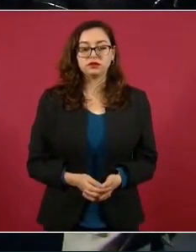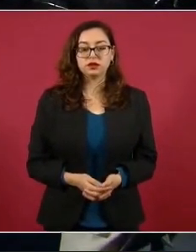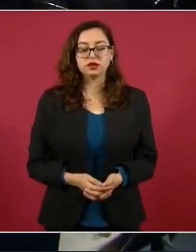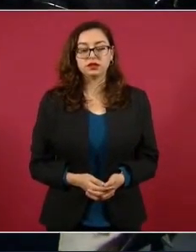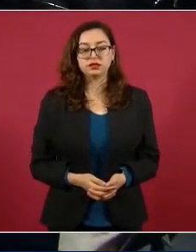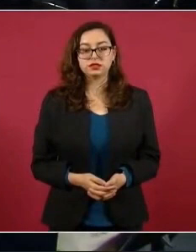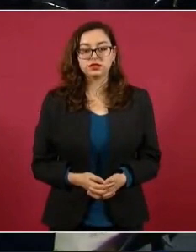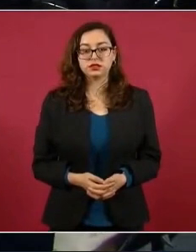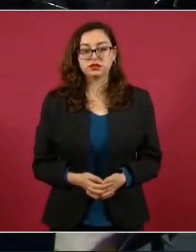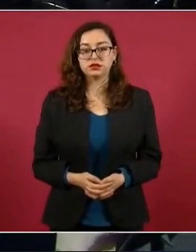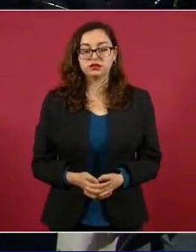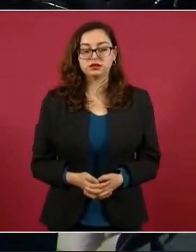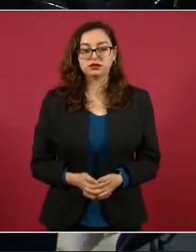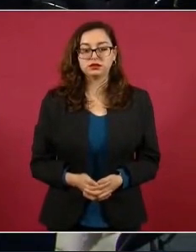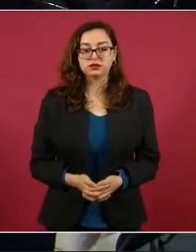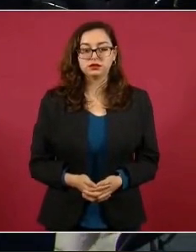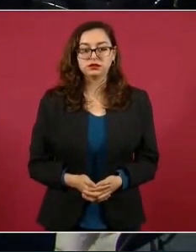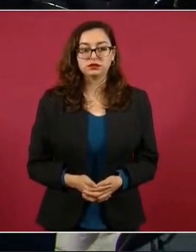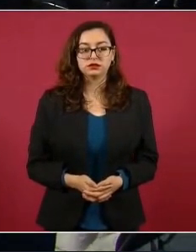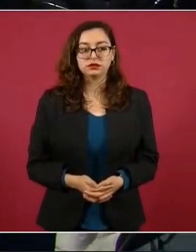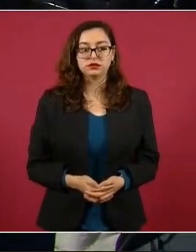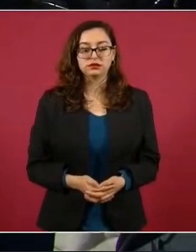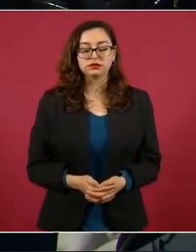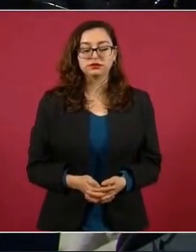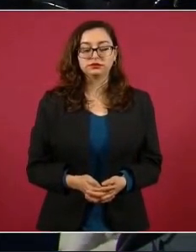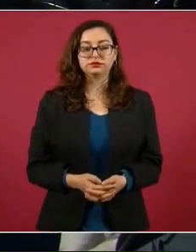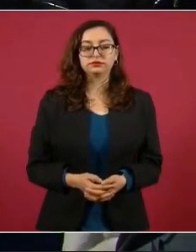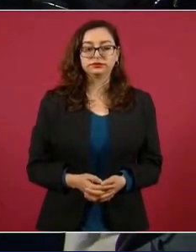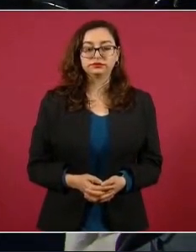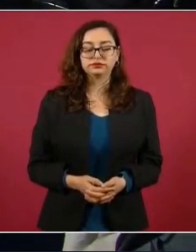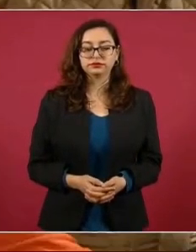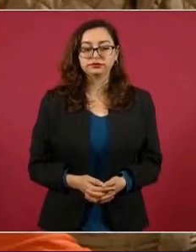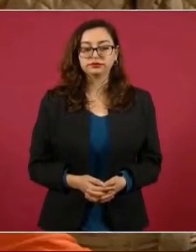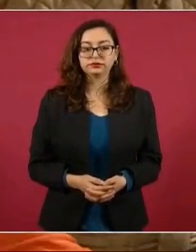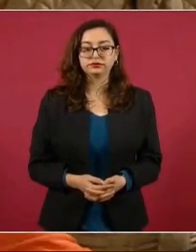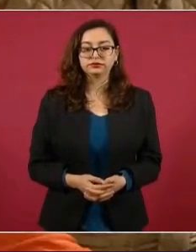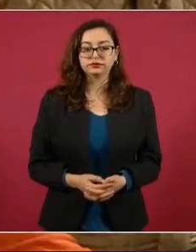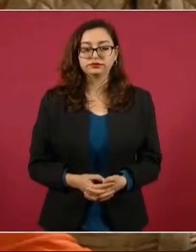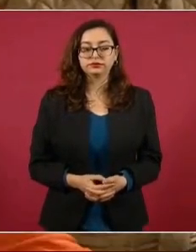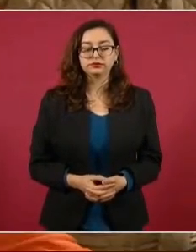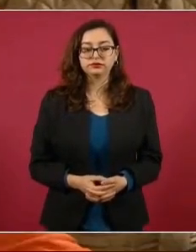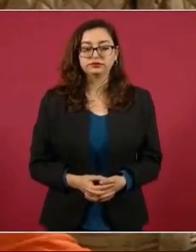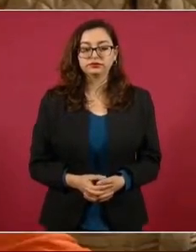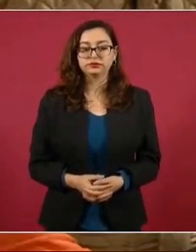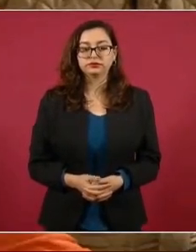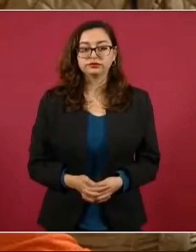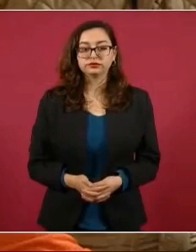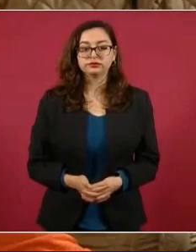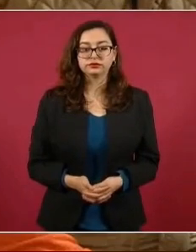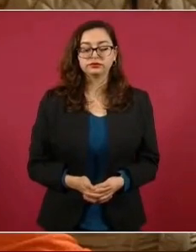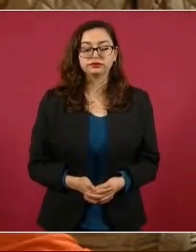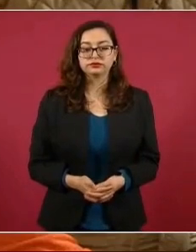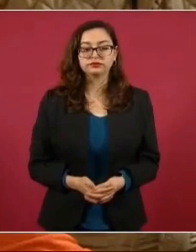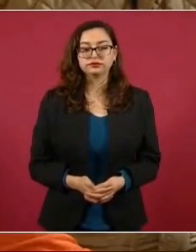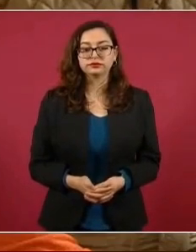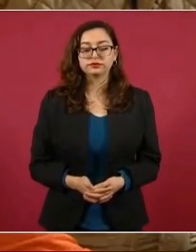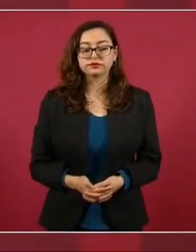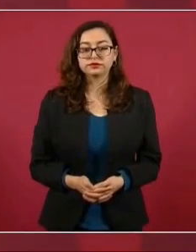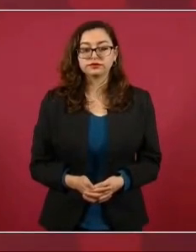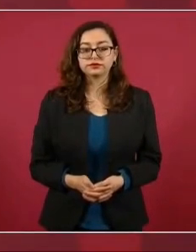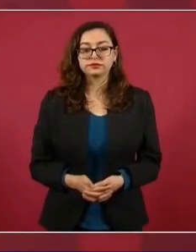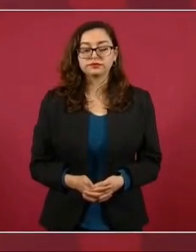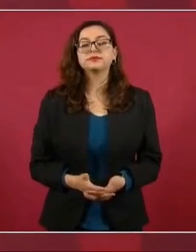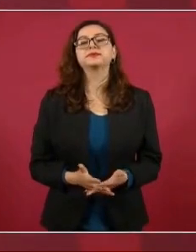va bastante gente, no hay mucha sana distancia, pero no sé si nos pudiera comentar? ¿Cómo no? Podemos comentar de manera específica sobre